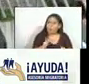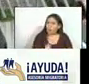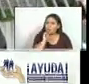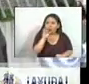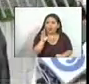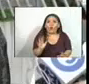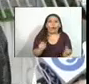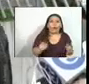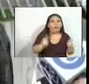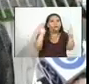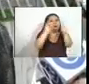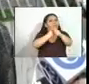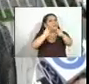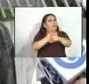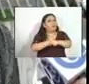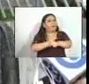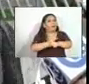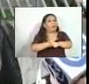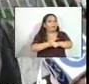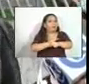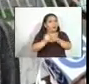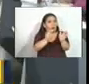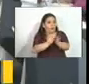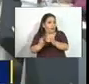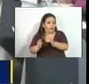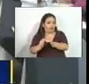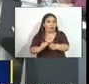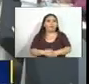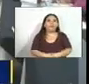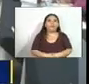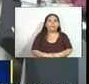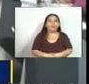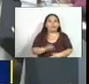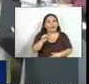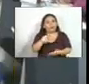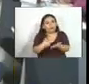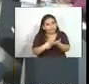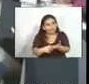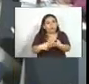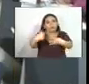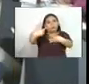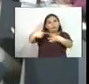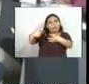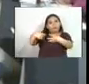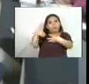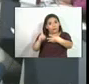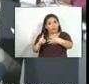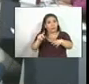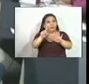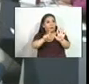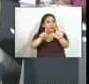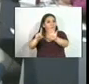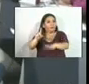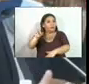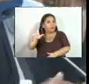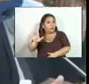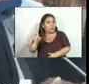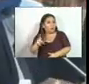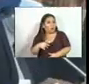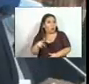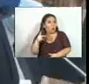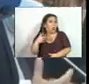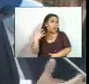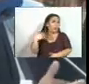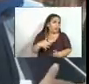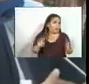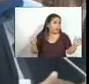cambiaría el plan actual. El polémico decreto 661 surgió de una jornada maratónica